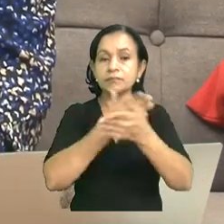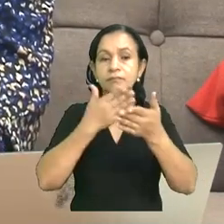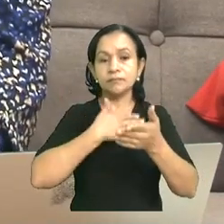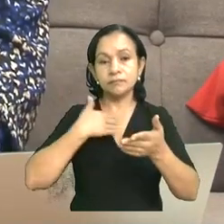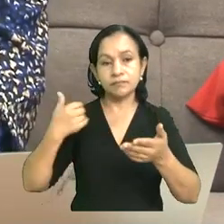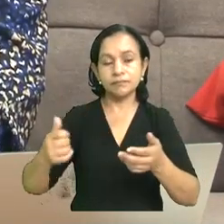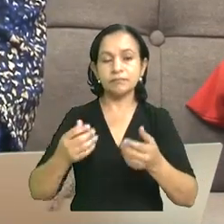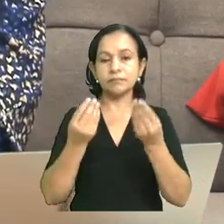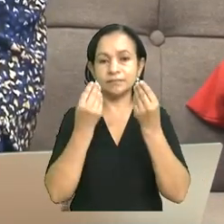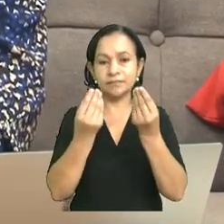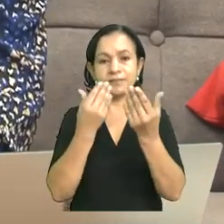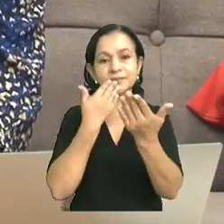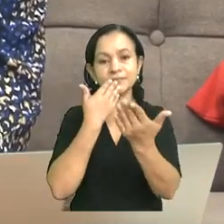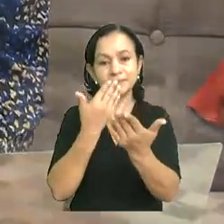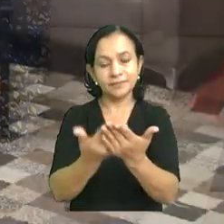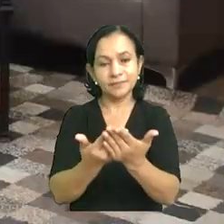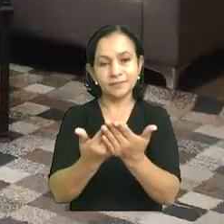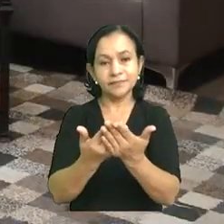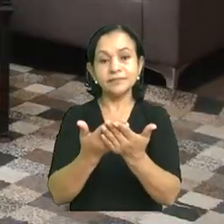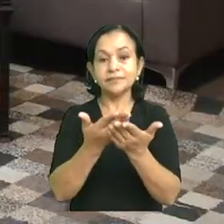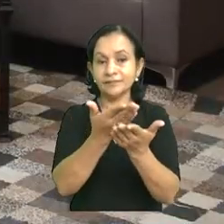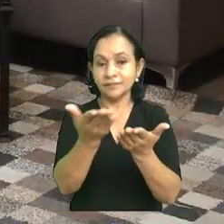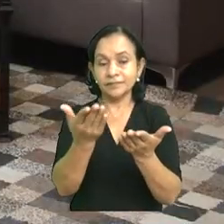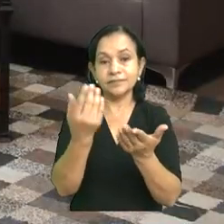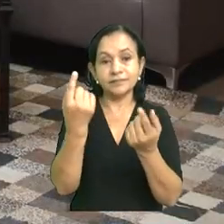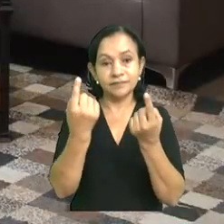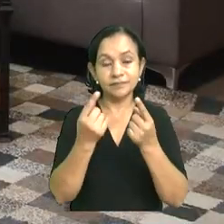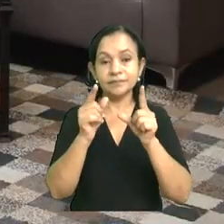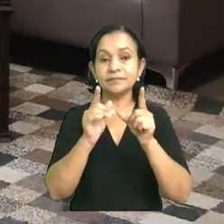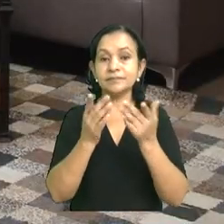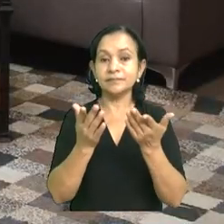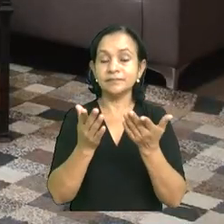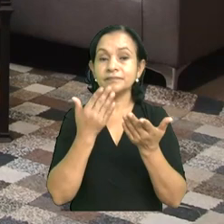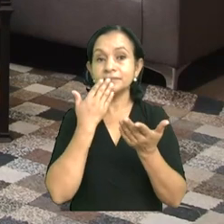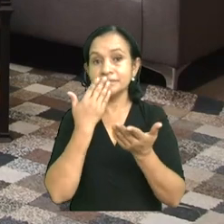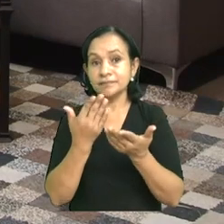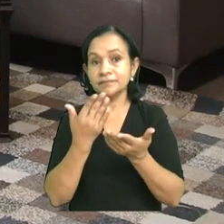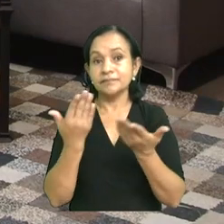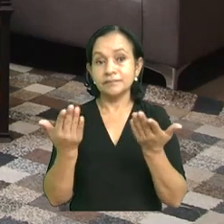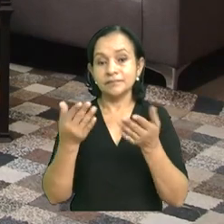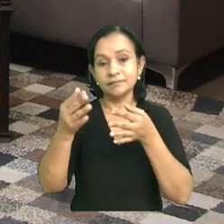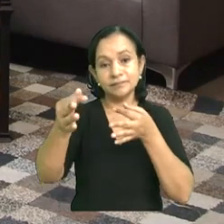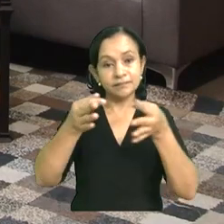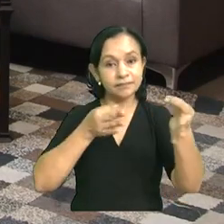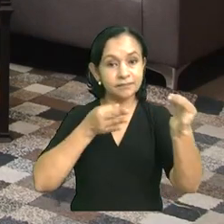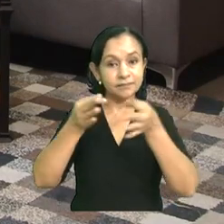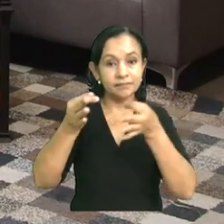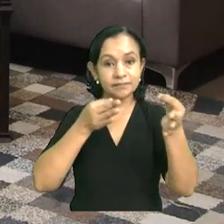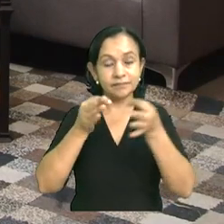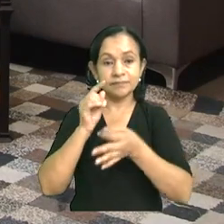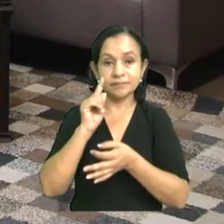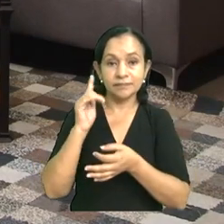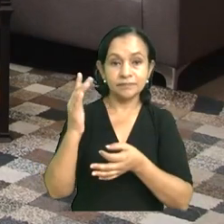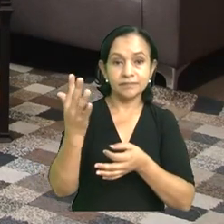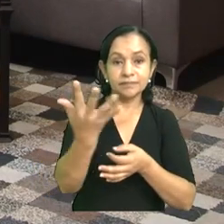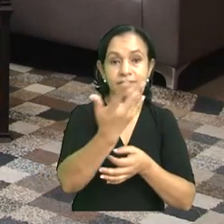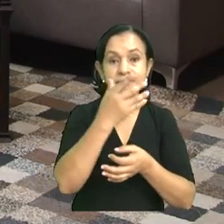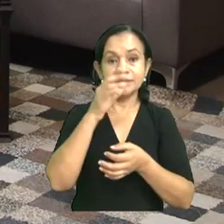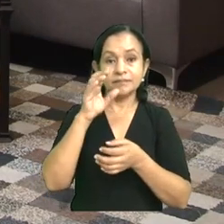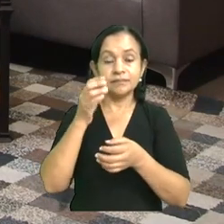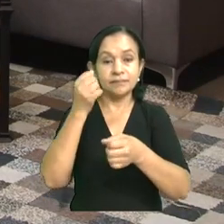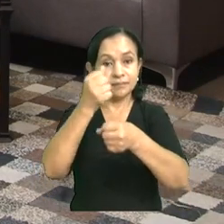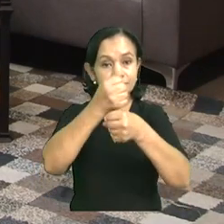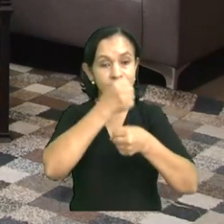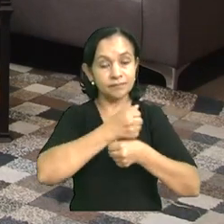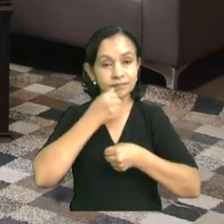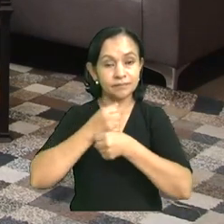enfermedad. Muchísimas gracias, compañera, por su tiempo, por su espacio, bueno, y también por detallarnos todos los ejes de trabajo también, que van